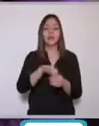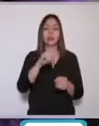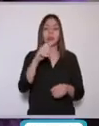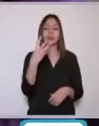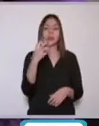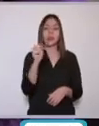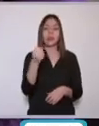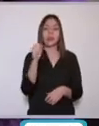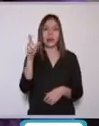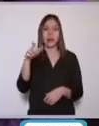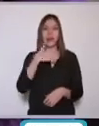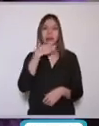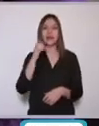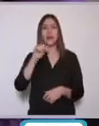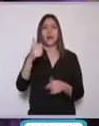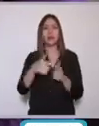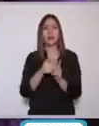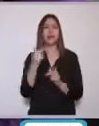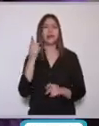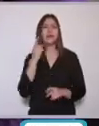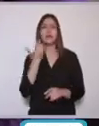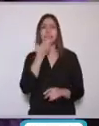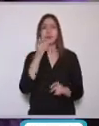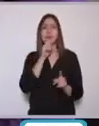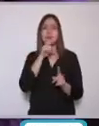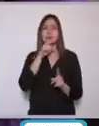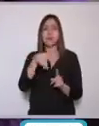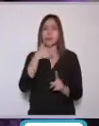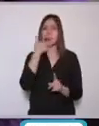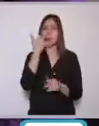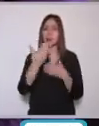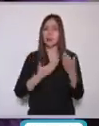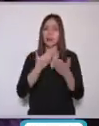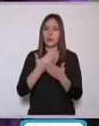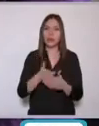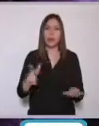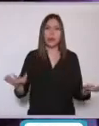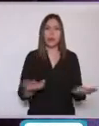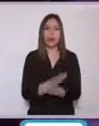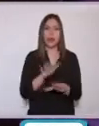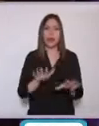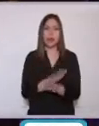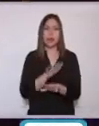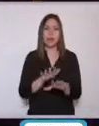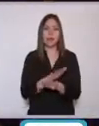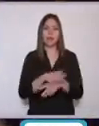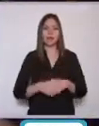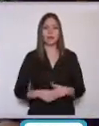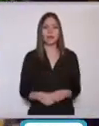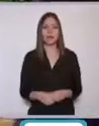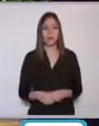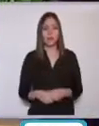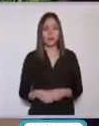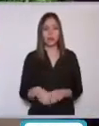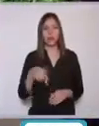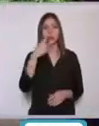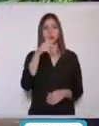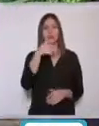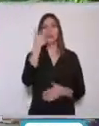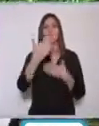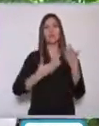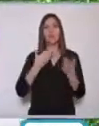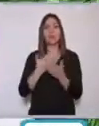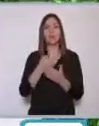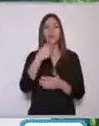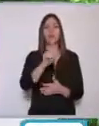de Alemania, los partidos tradicionales se propusieron a modificar un poco sus propuestas, las